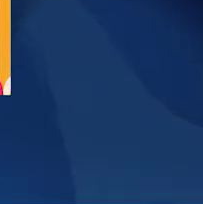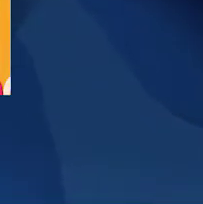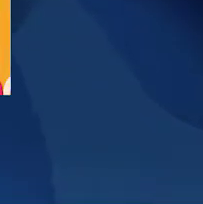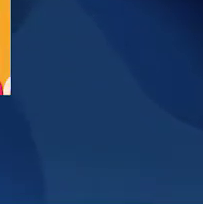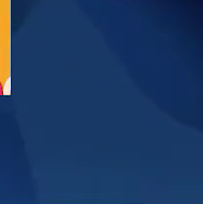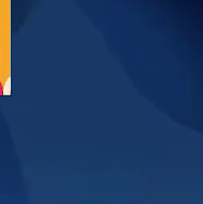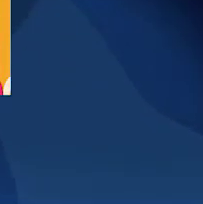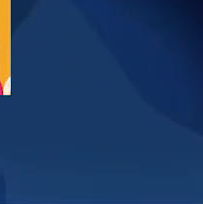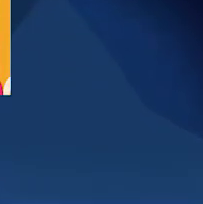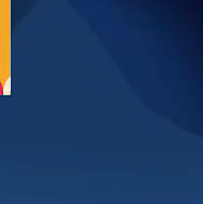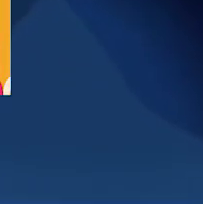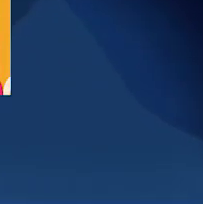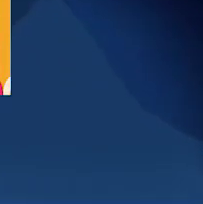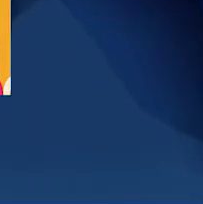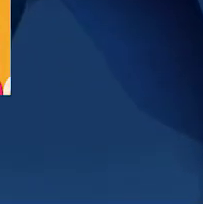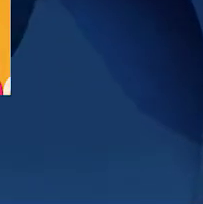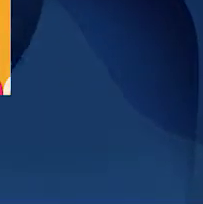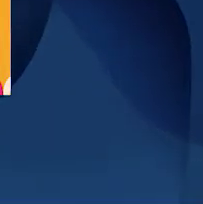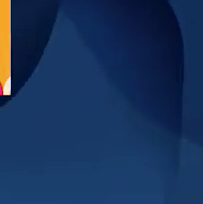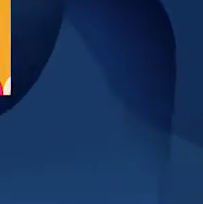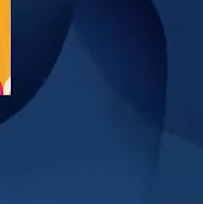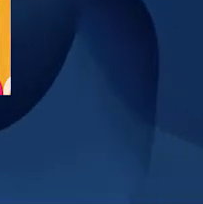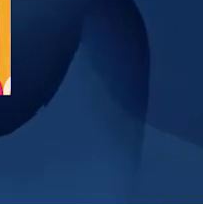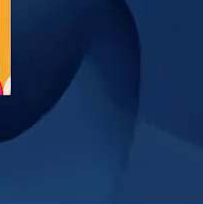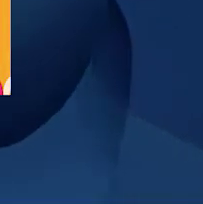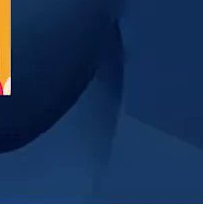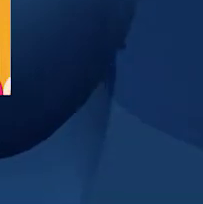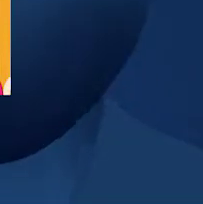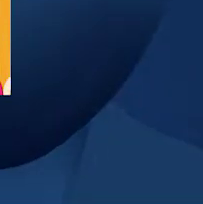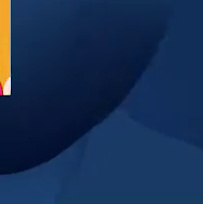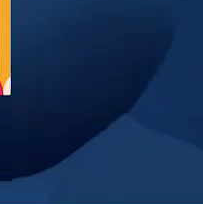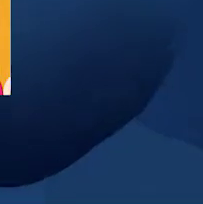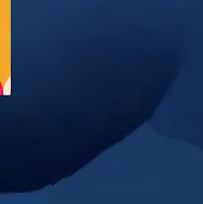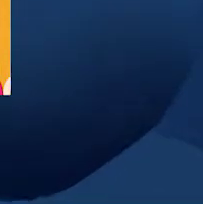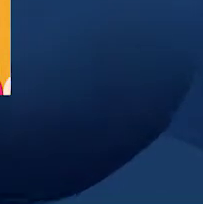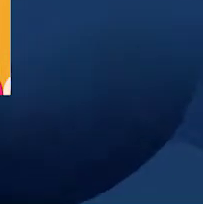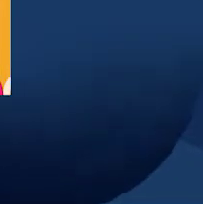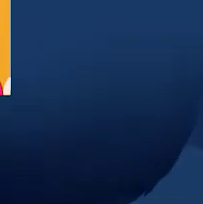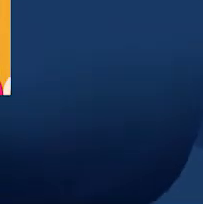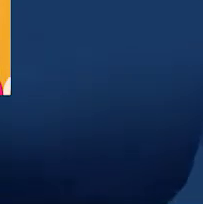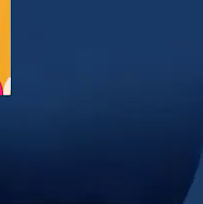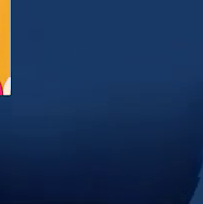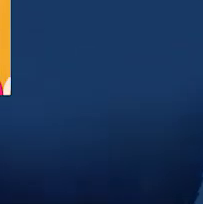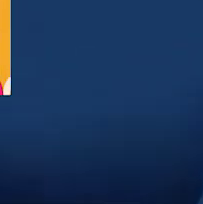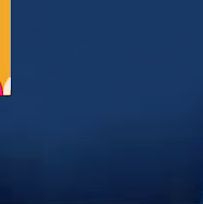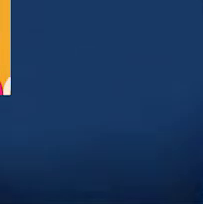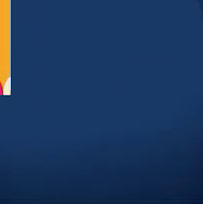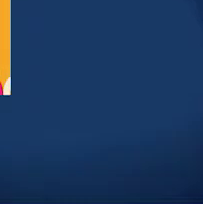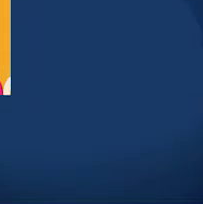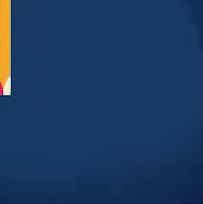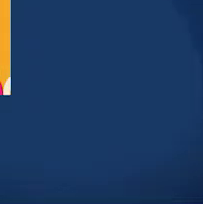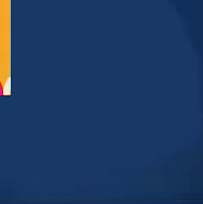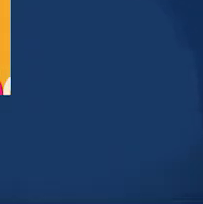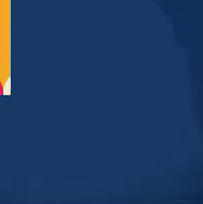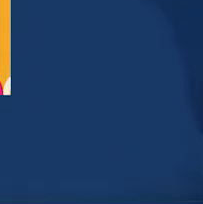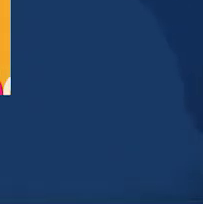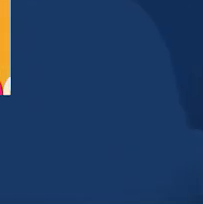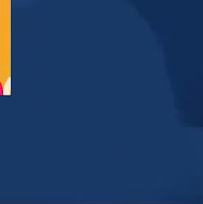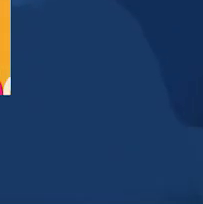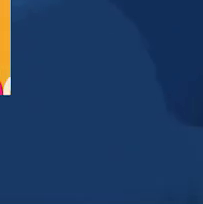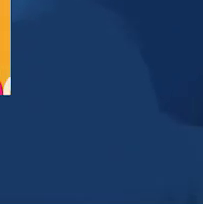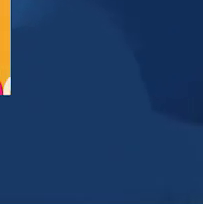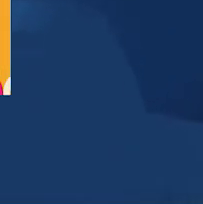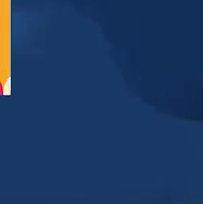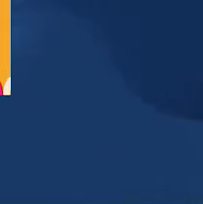Dicen que los libros son cosas muy raras, que no sirven de mucho, es más, que no sirven de nada. Leer es para bobos, es lo que yo pensaba cuando